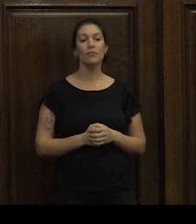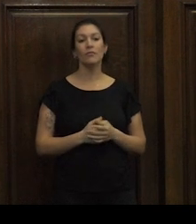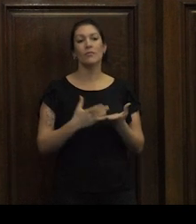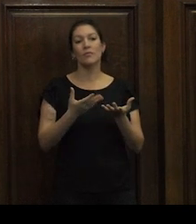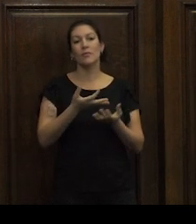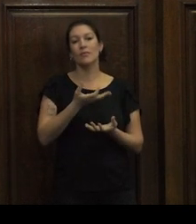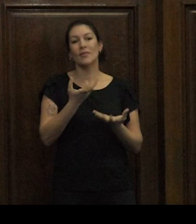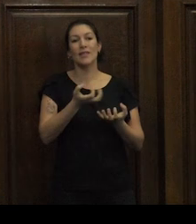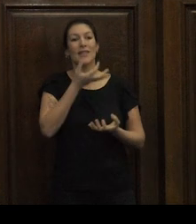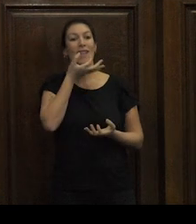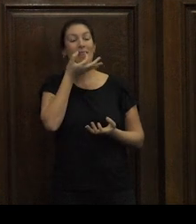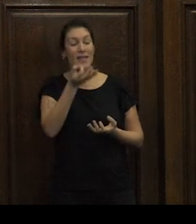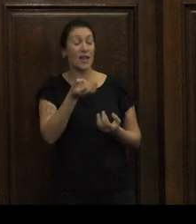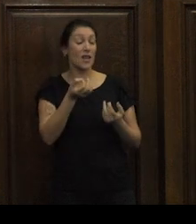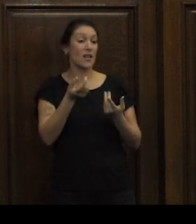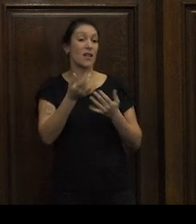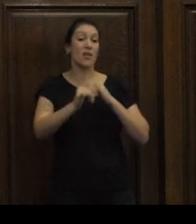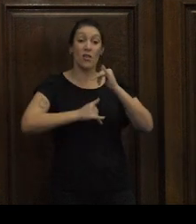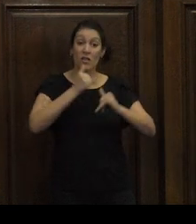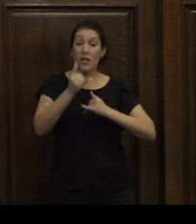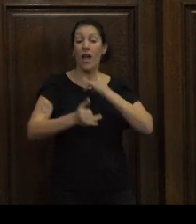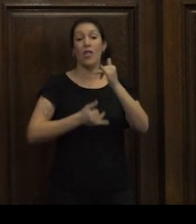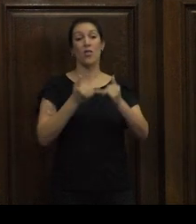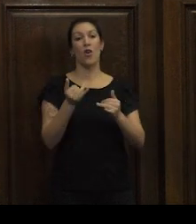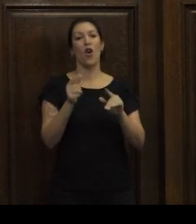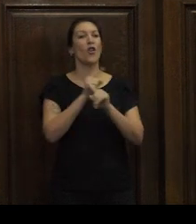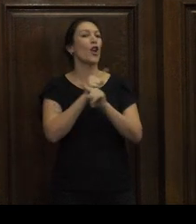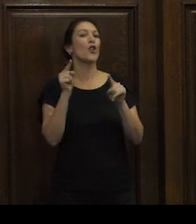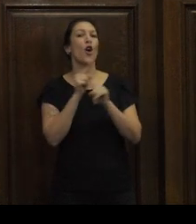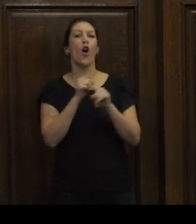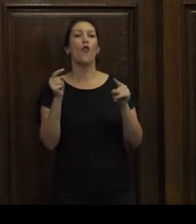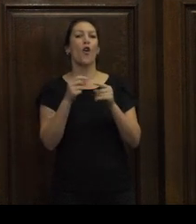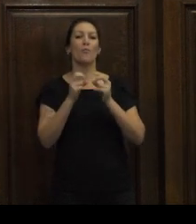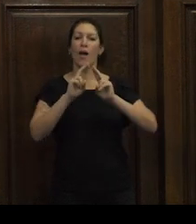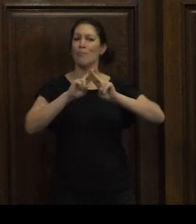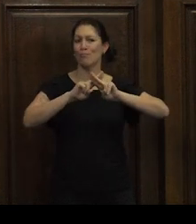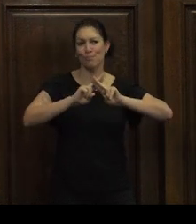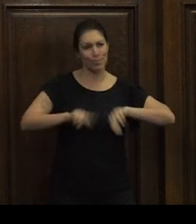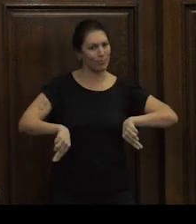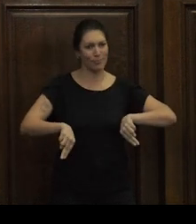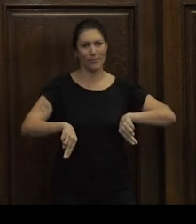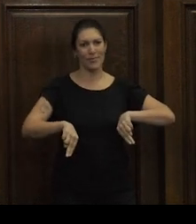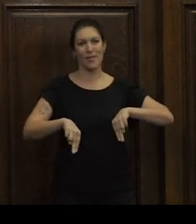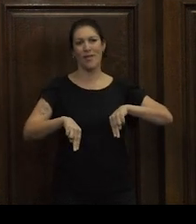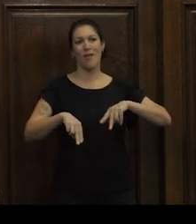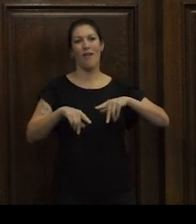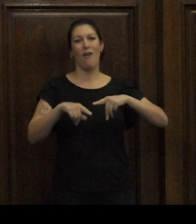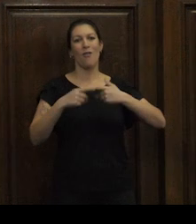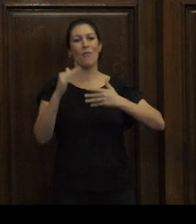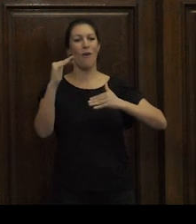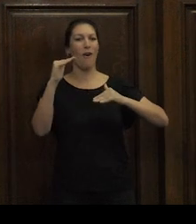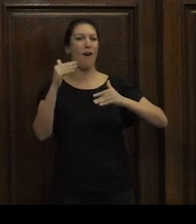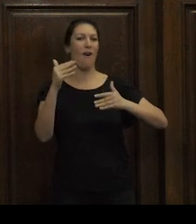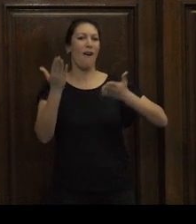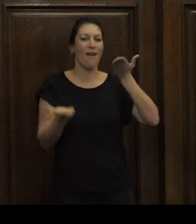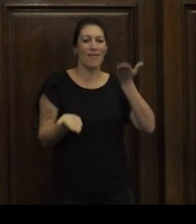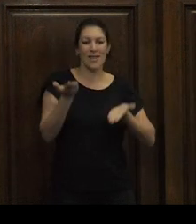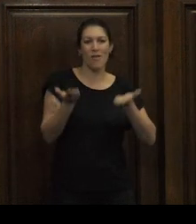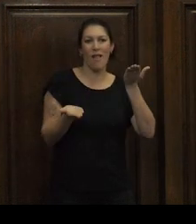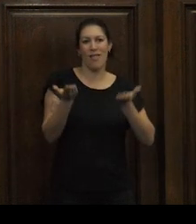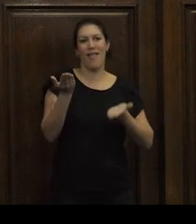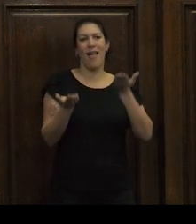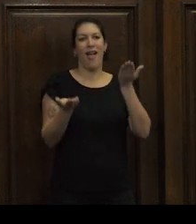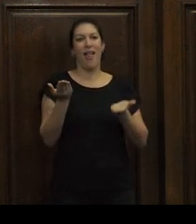Todo lo que quiero decir entonces con este rápido paneo es que lejos de haberse eliminado o amenizado, las desigualdades de